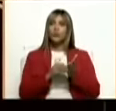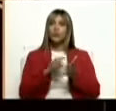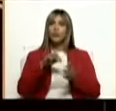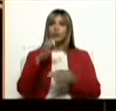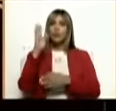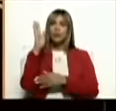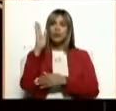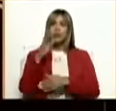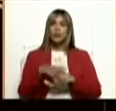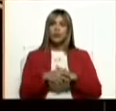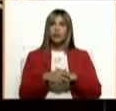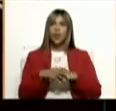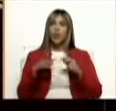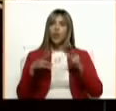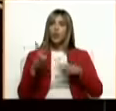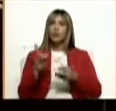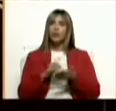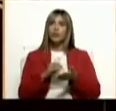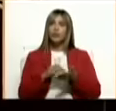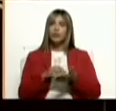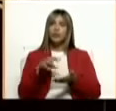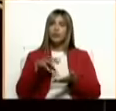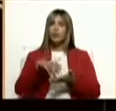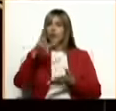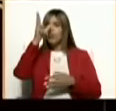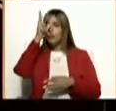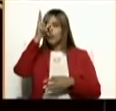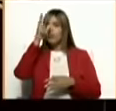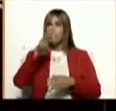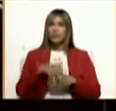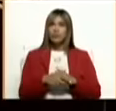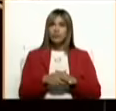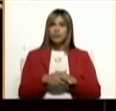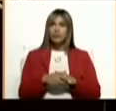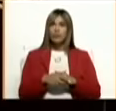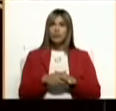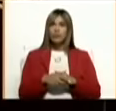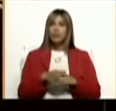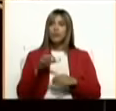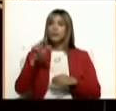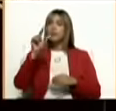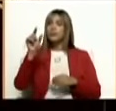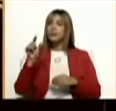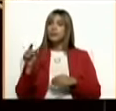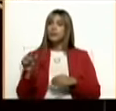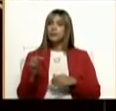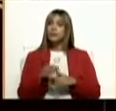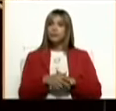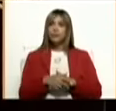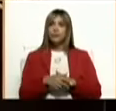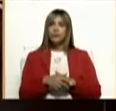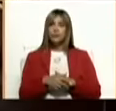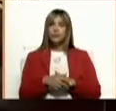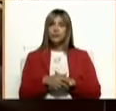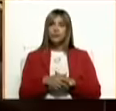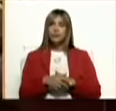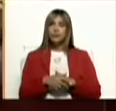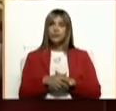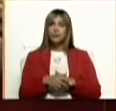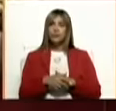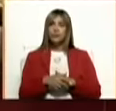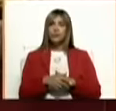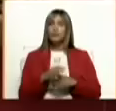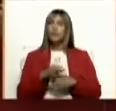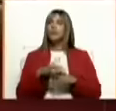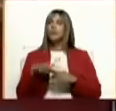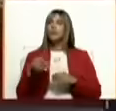Lara, es 12 veces el estado Falcón. Nuestra Guayana Esequiba, que no queda